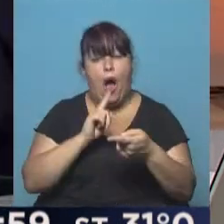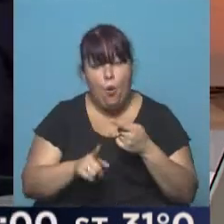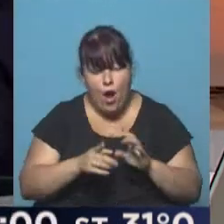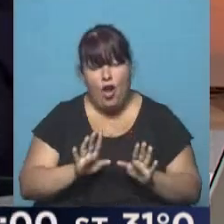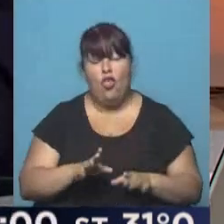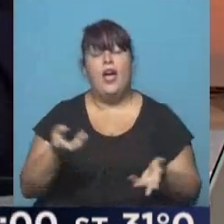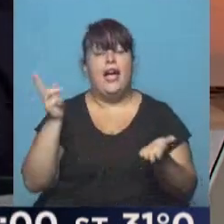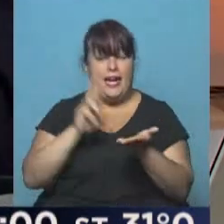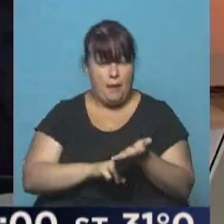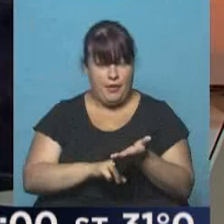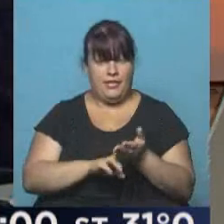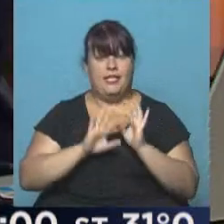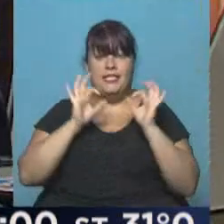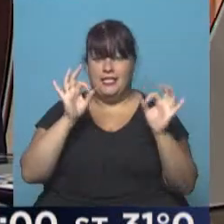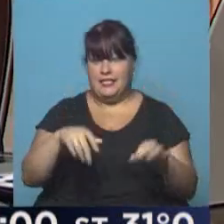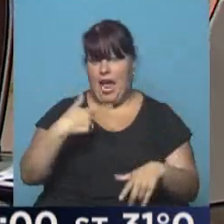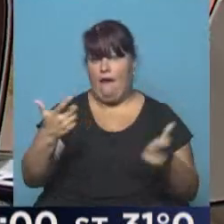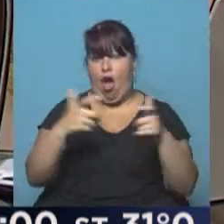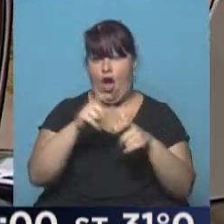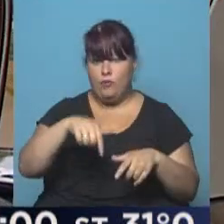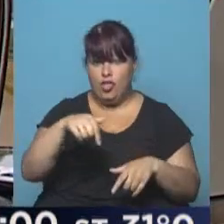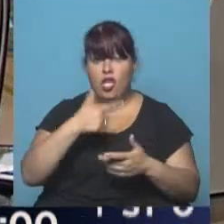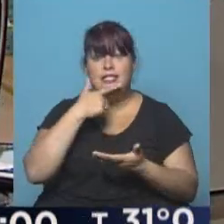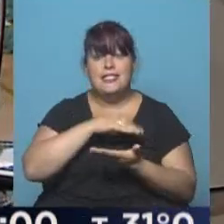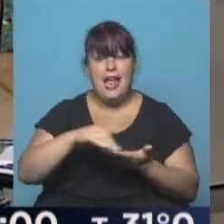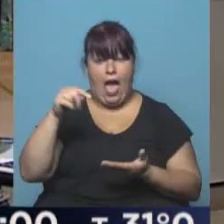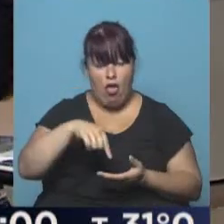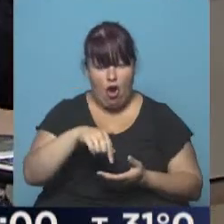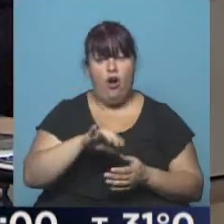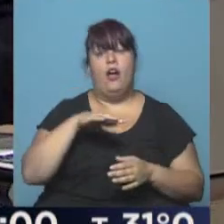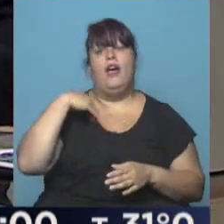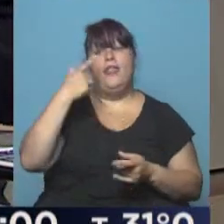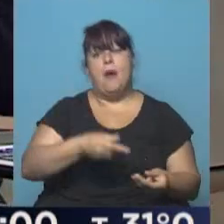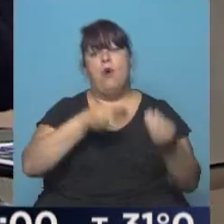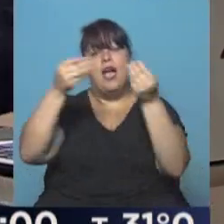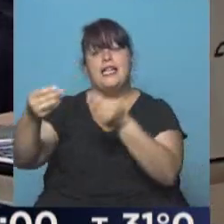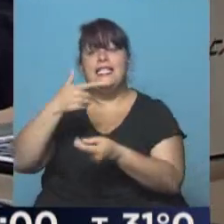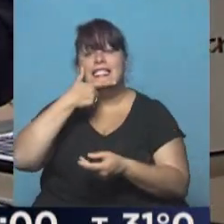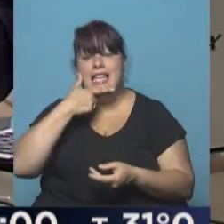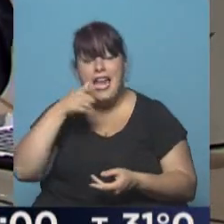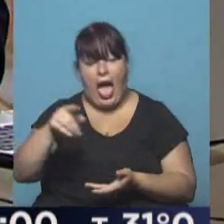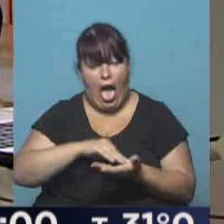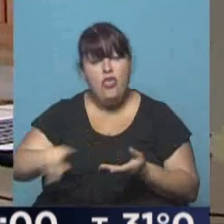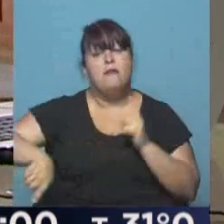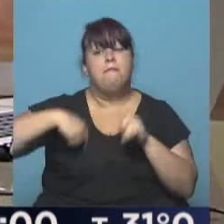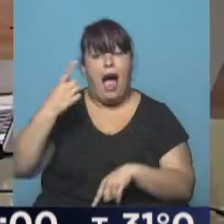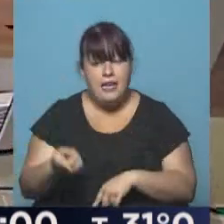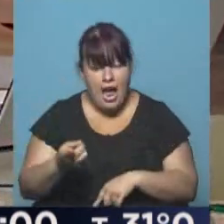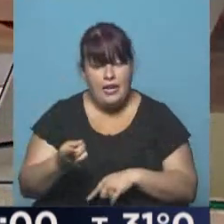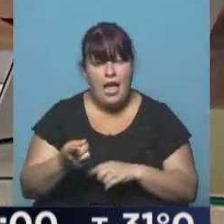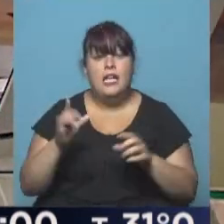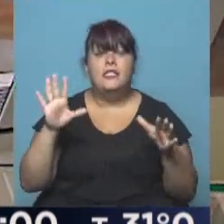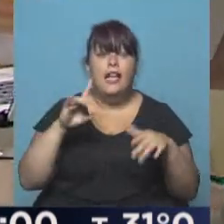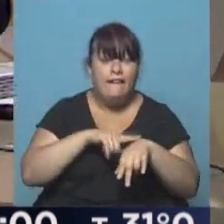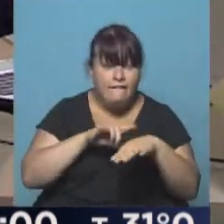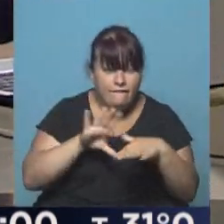que reiteramos, llega seguramente a comisiones en el Senado en la jornada de hoy, iría al Senado, al recinto en la jornada de mañana, y si dan los